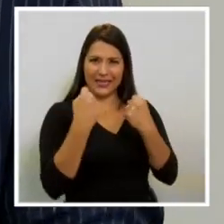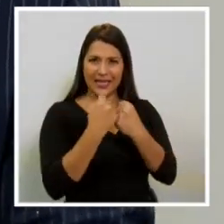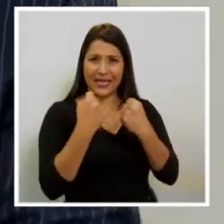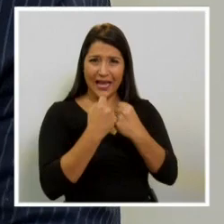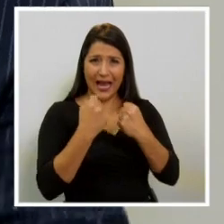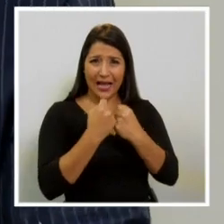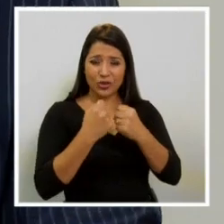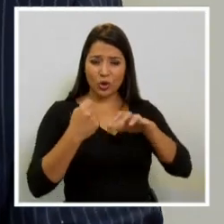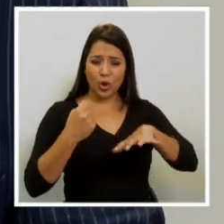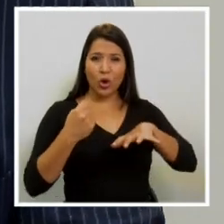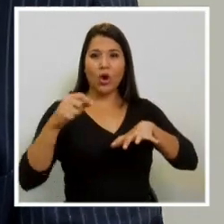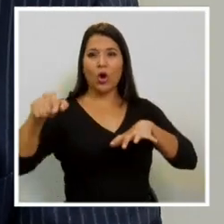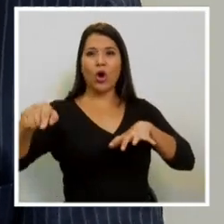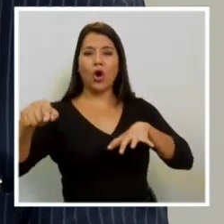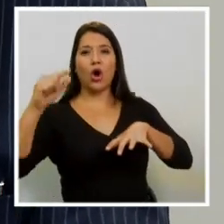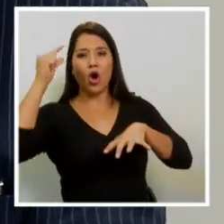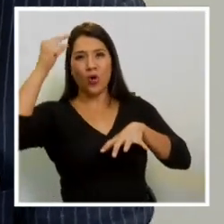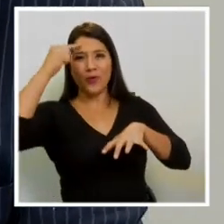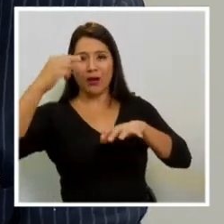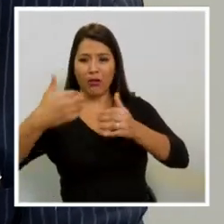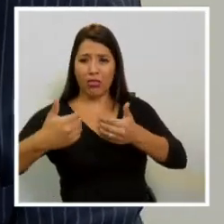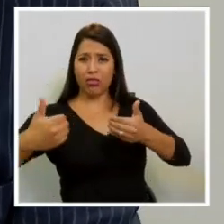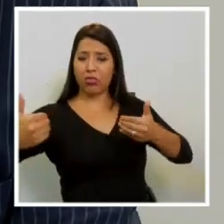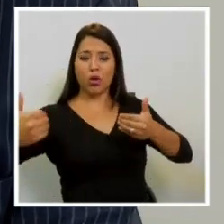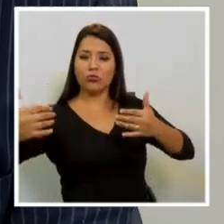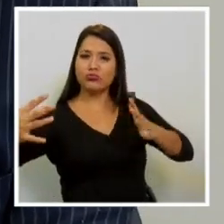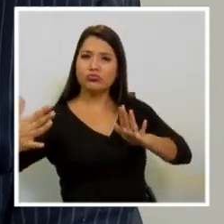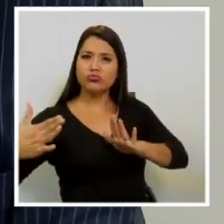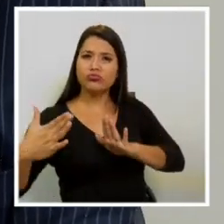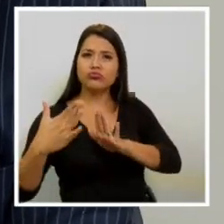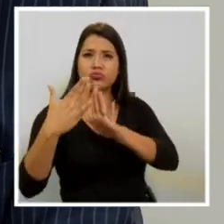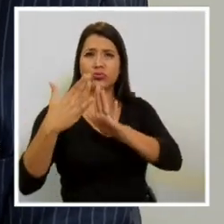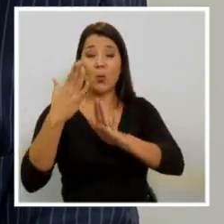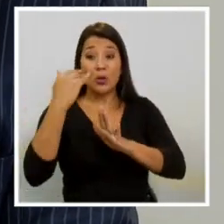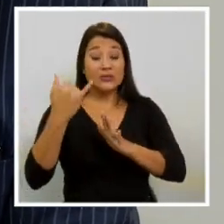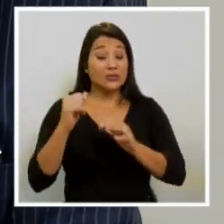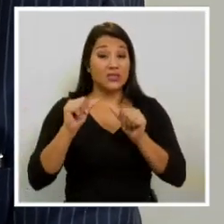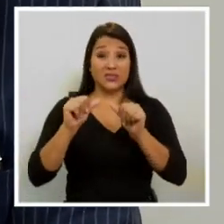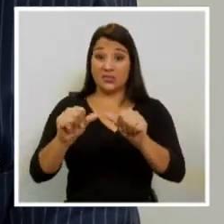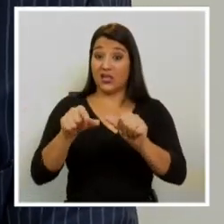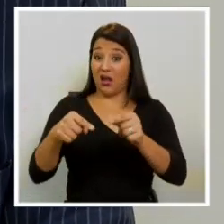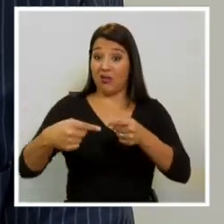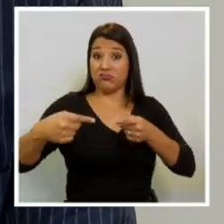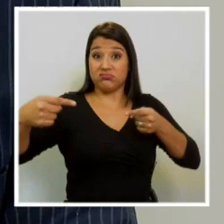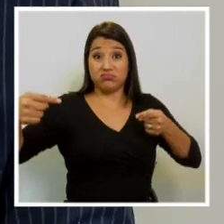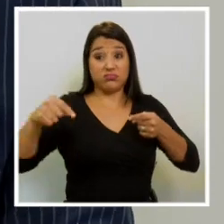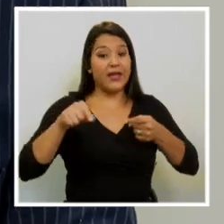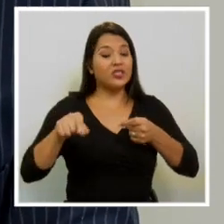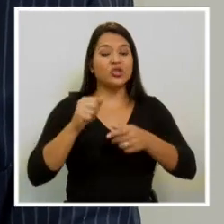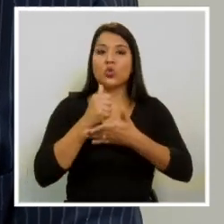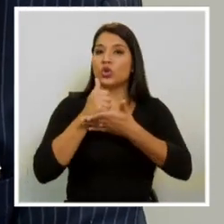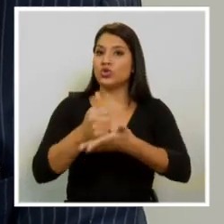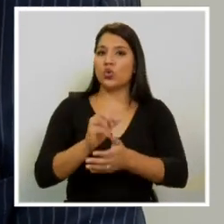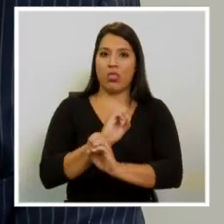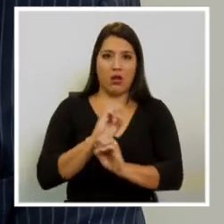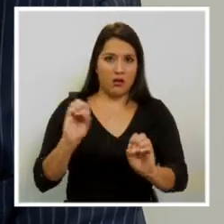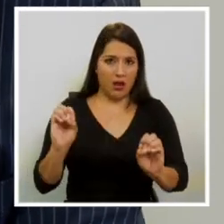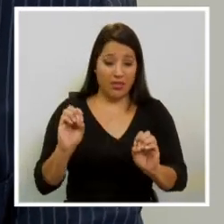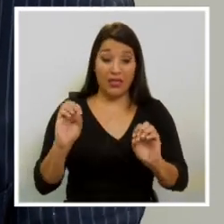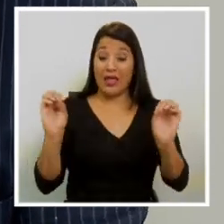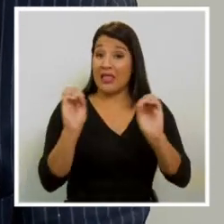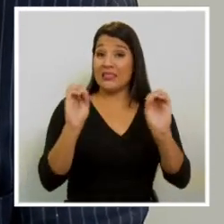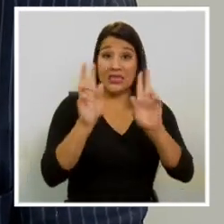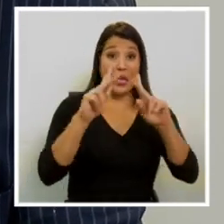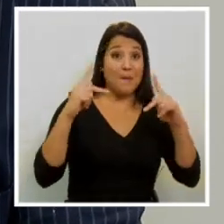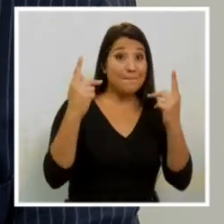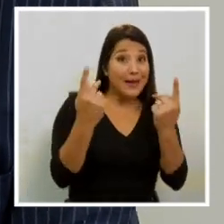va a favorecer a nadie, y menos a los partidos que hoy están ejerciendo el poder desde la Asamblea Legislativa